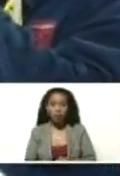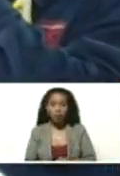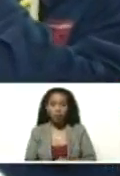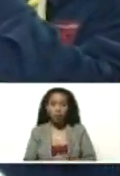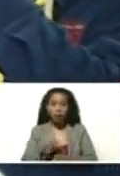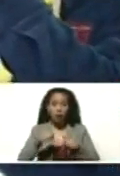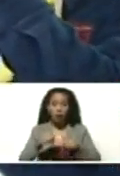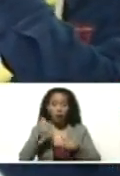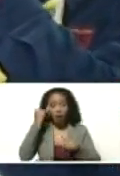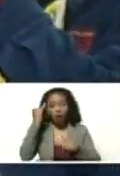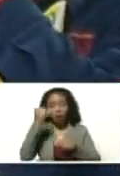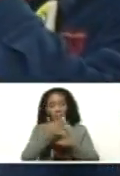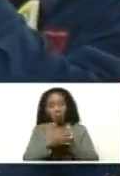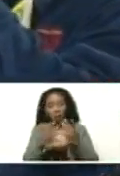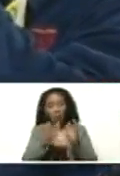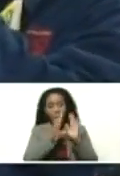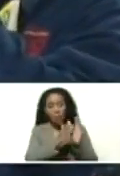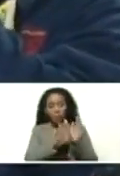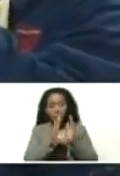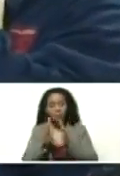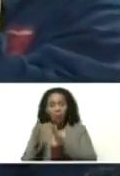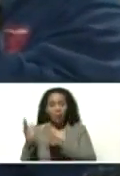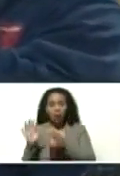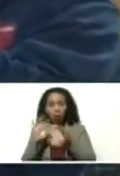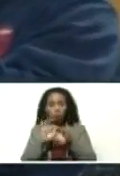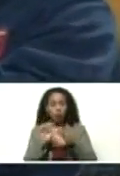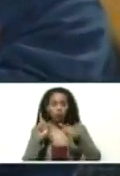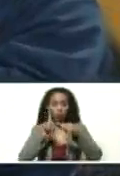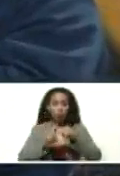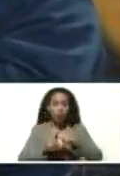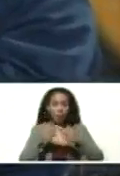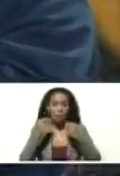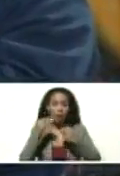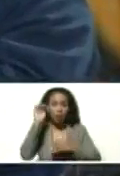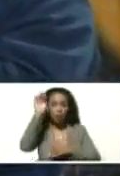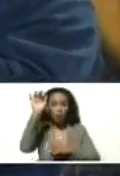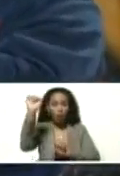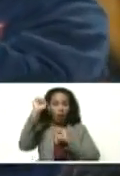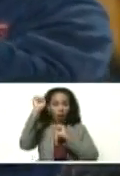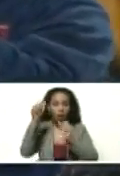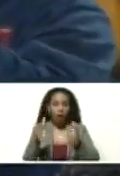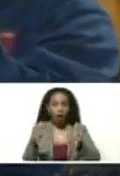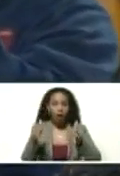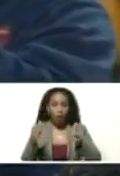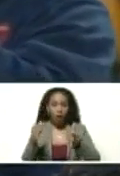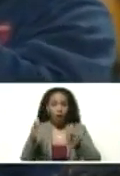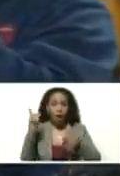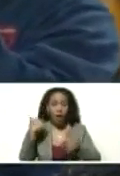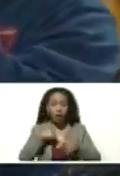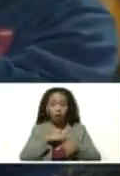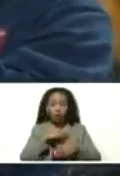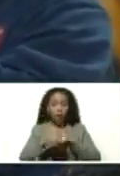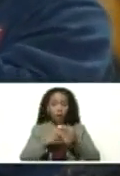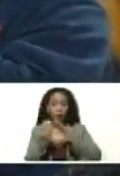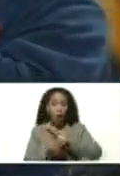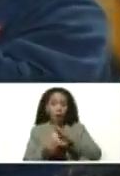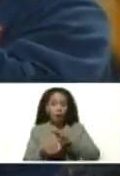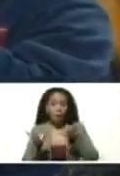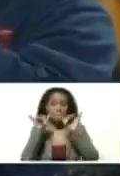idea de organizar, unir, sumar para triunfar. Eso lo estamos haciendo desde las bases, y usted